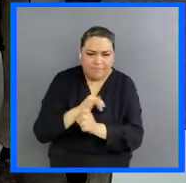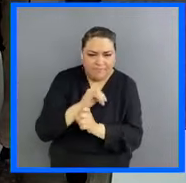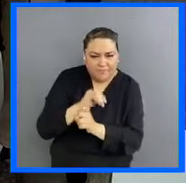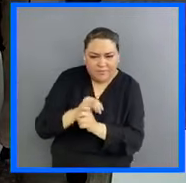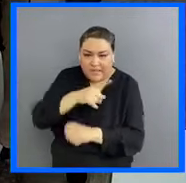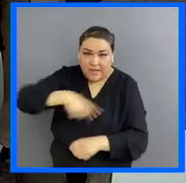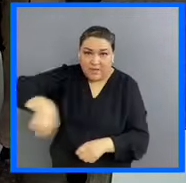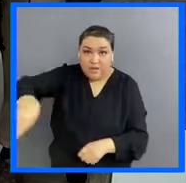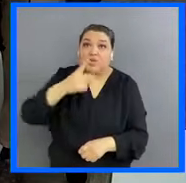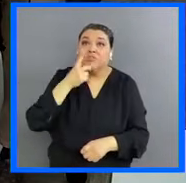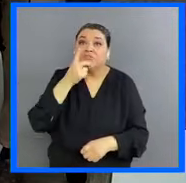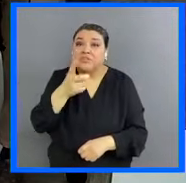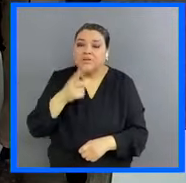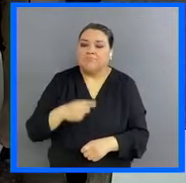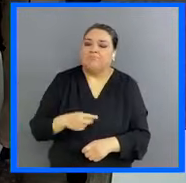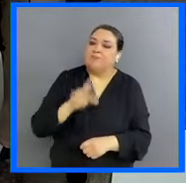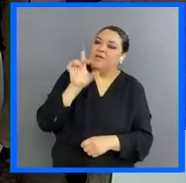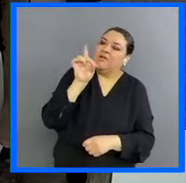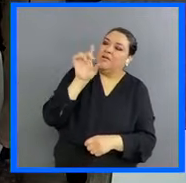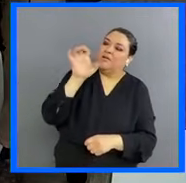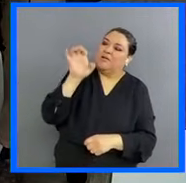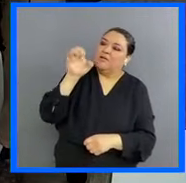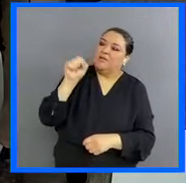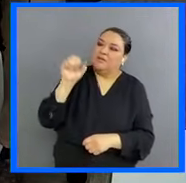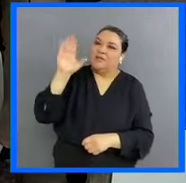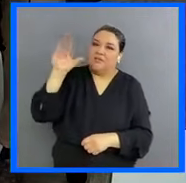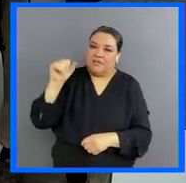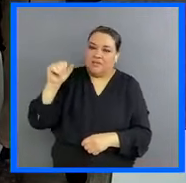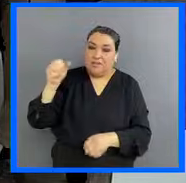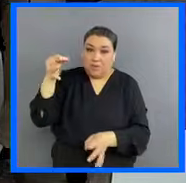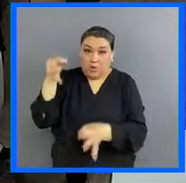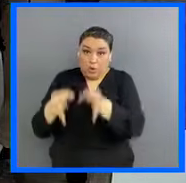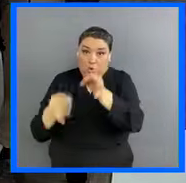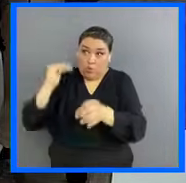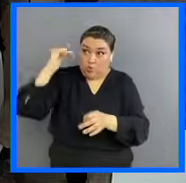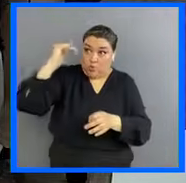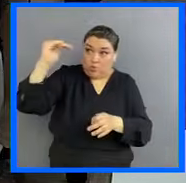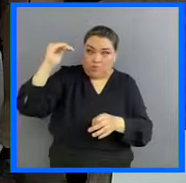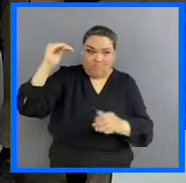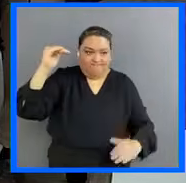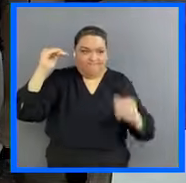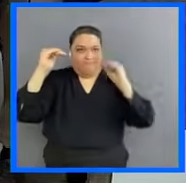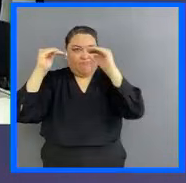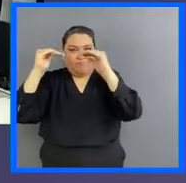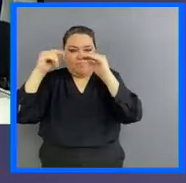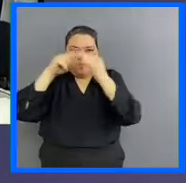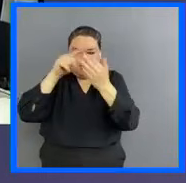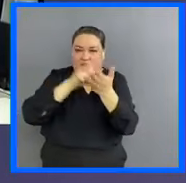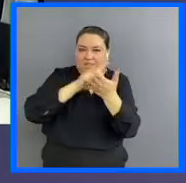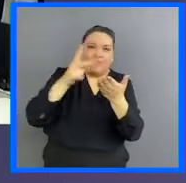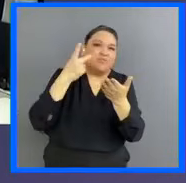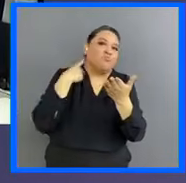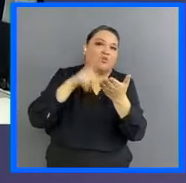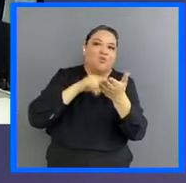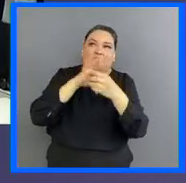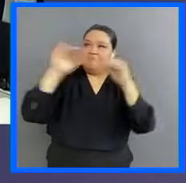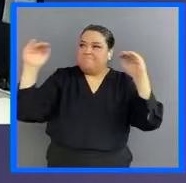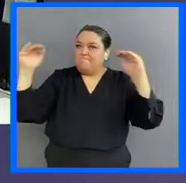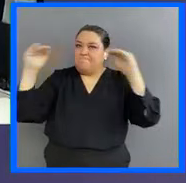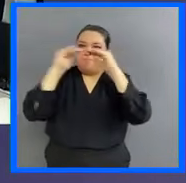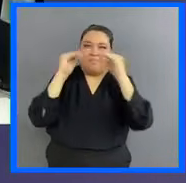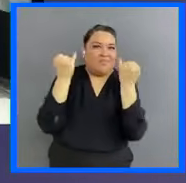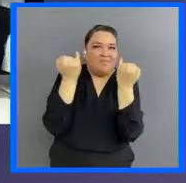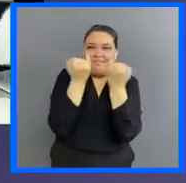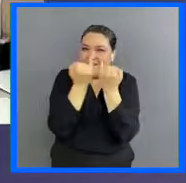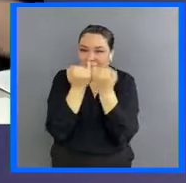DESCA tienen la misma jerarquía jurisdiccional que los derechos políticos y civiles. Que solo puede realizarse el